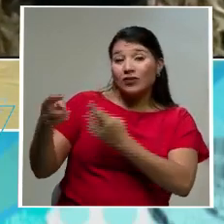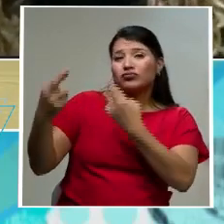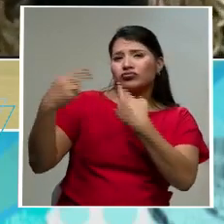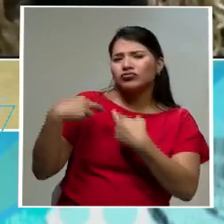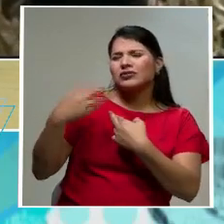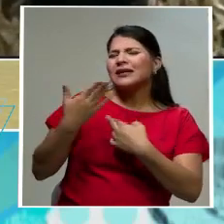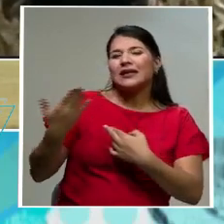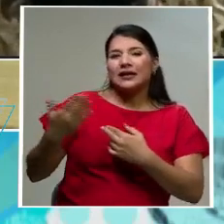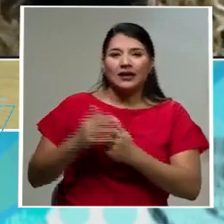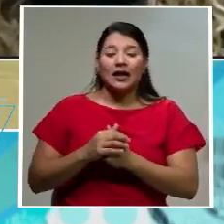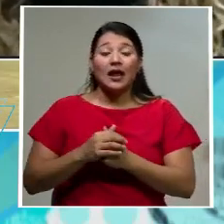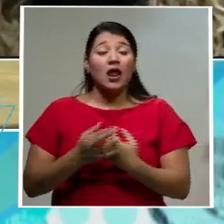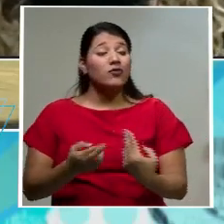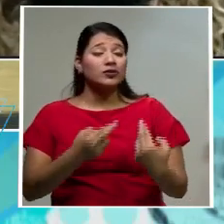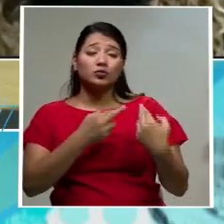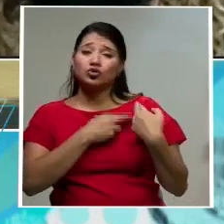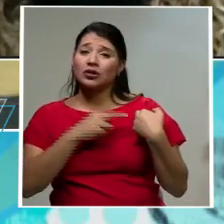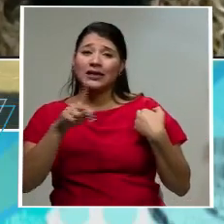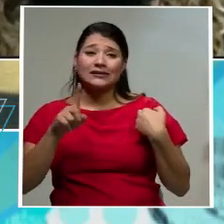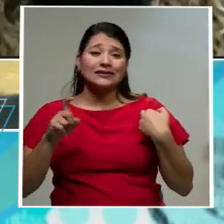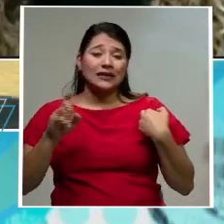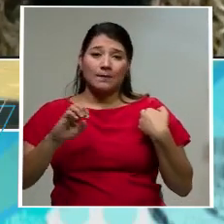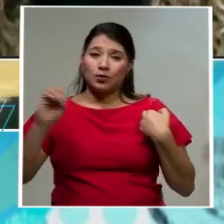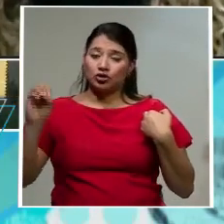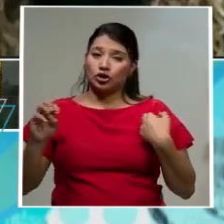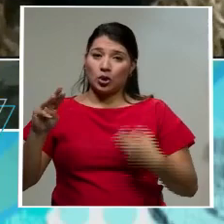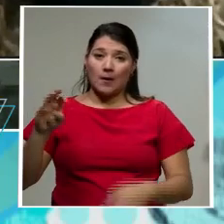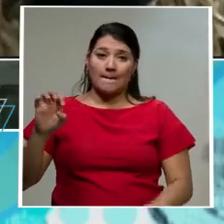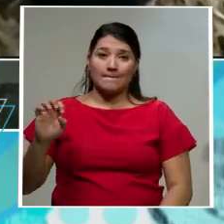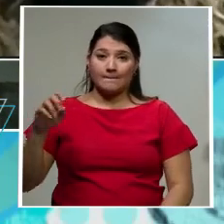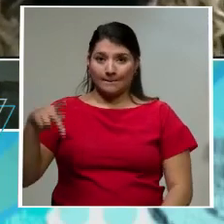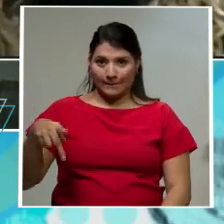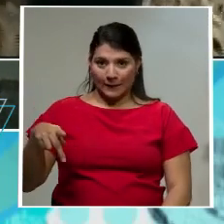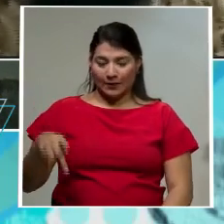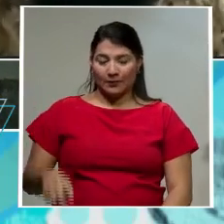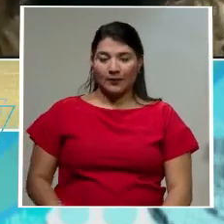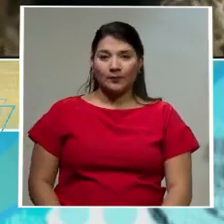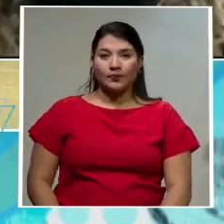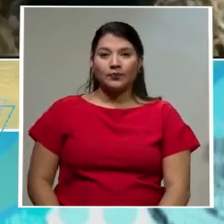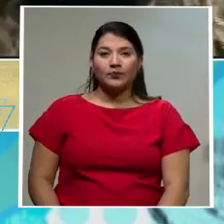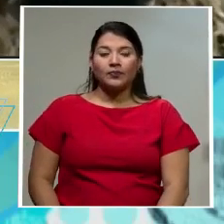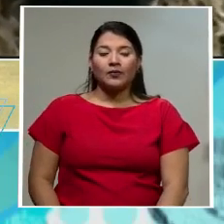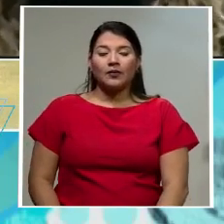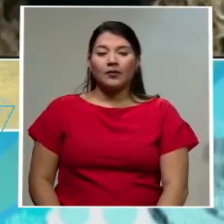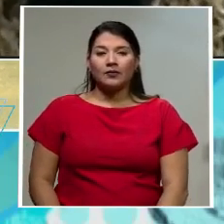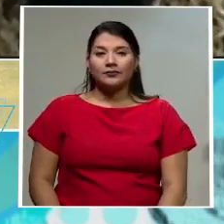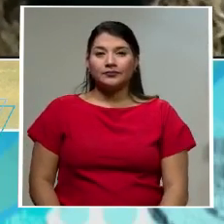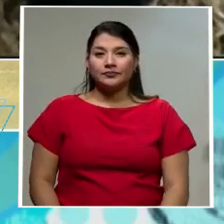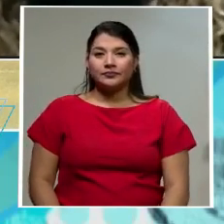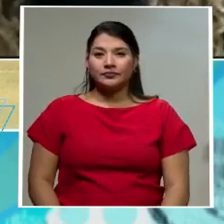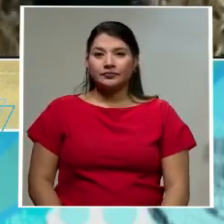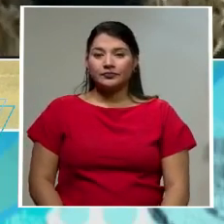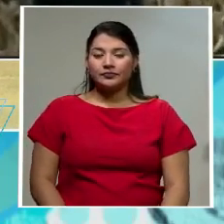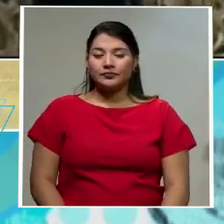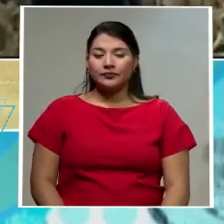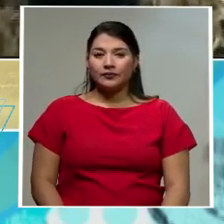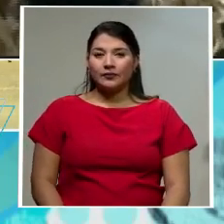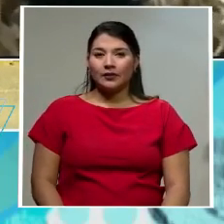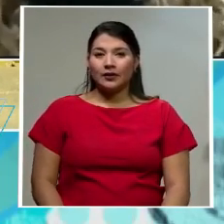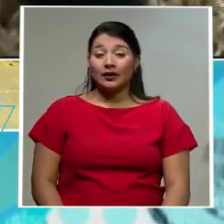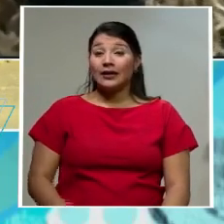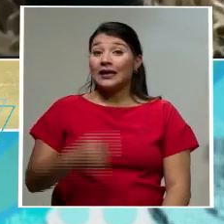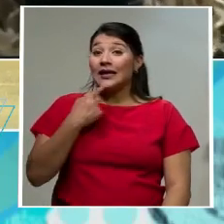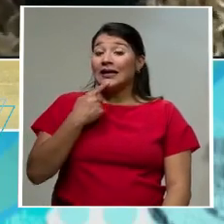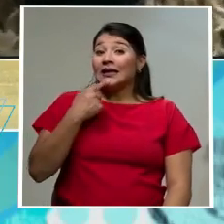es 100% responsabilidad de el Ministerio de Educación Pública. Dice